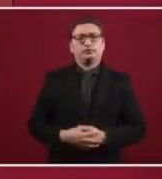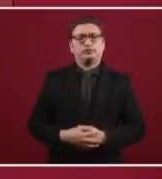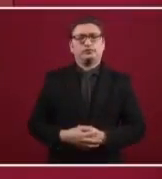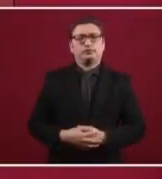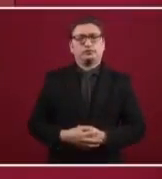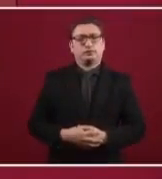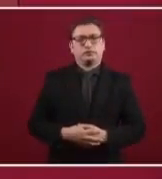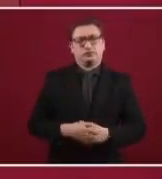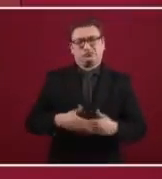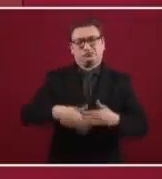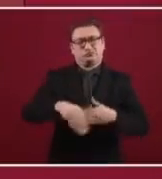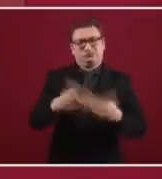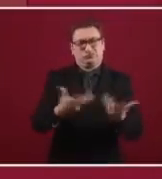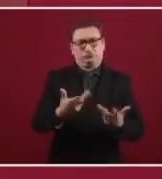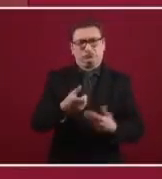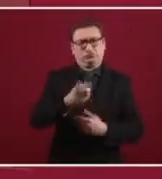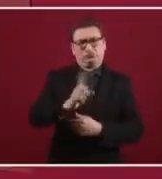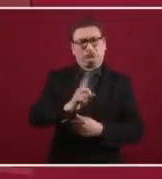ni lo vamos a hacer